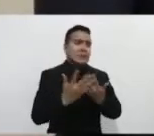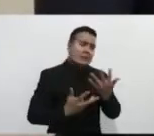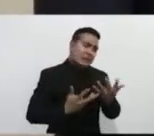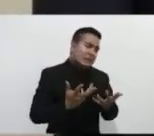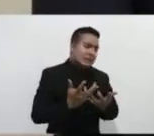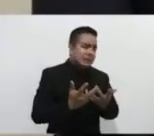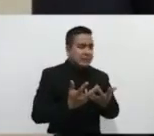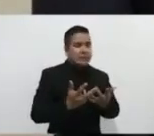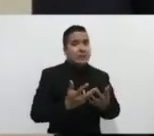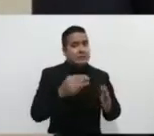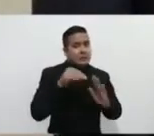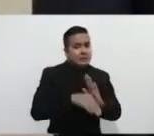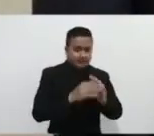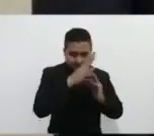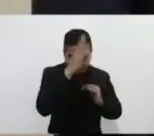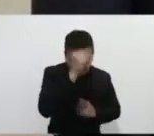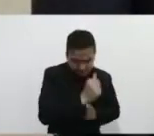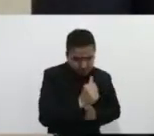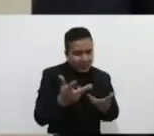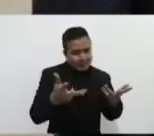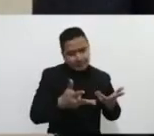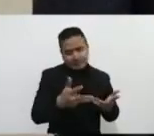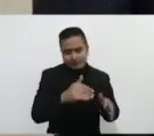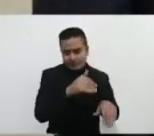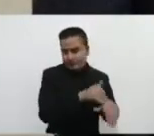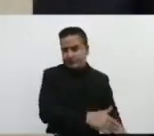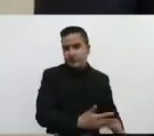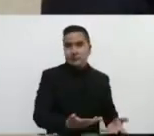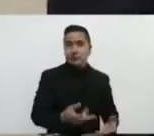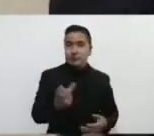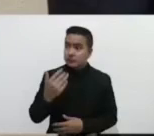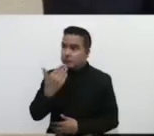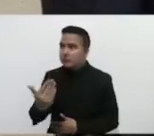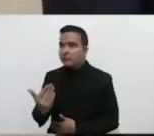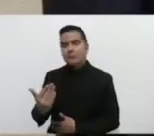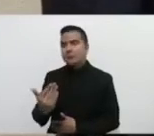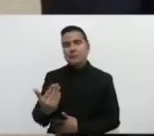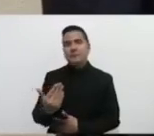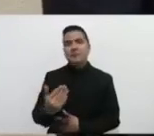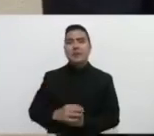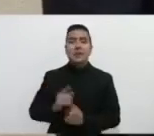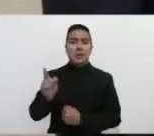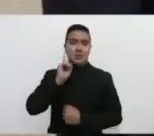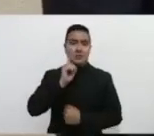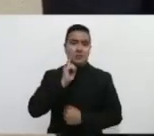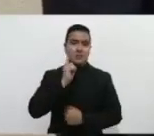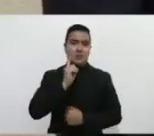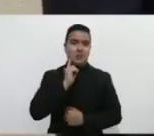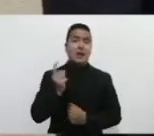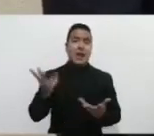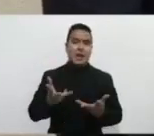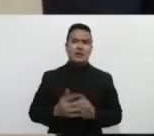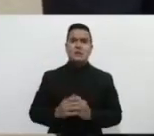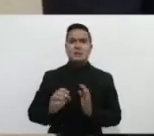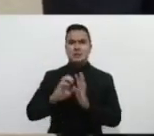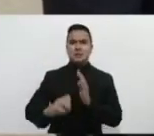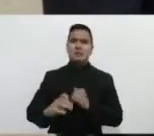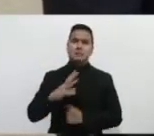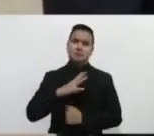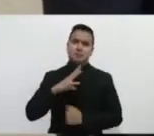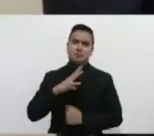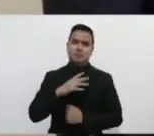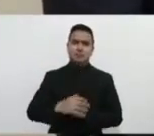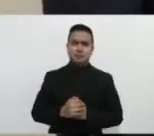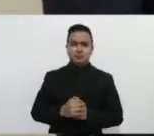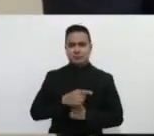las presionan, ellas a lo mejor ceden, porque eso es la cuestión que es lo que se busca con la violencia política por razón de género, que esa mujer